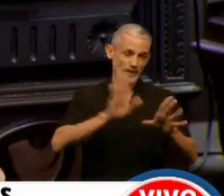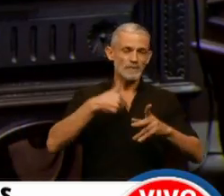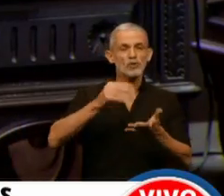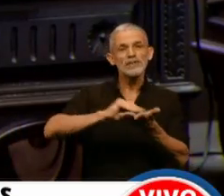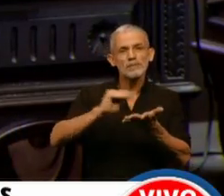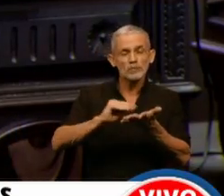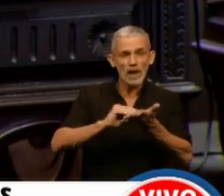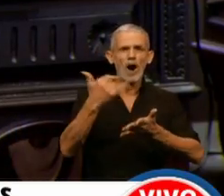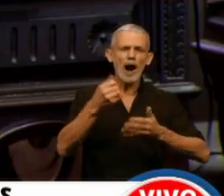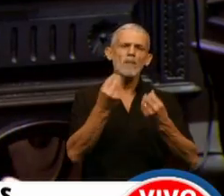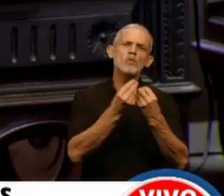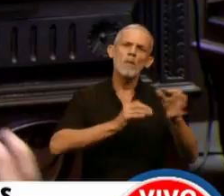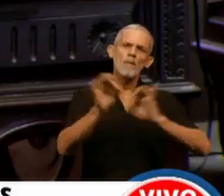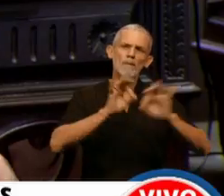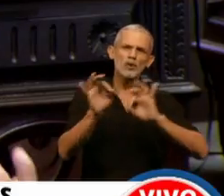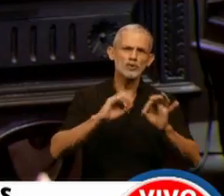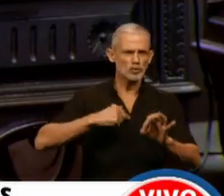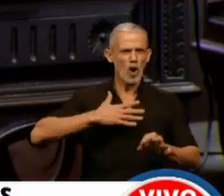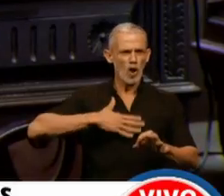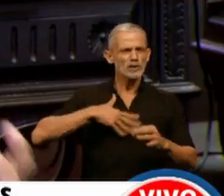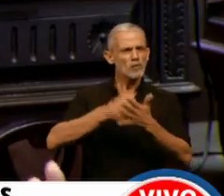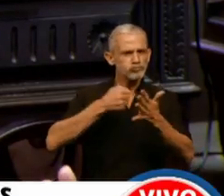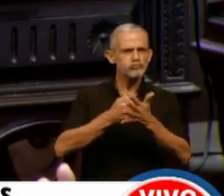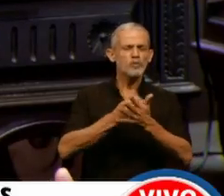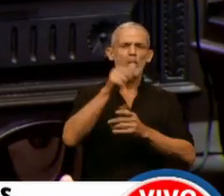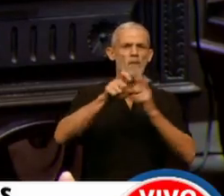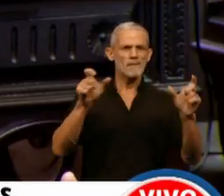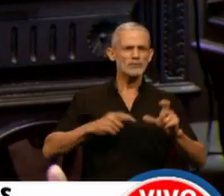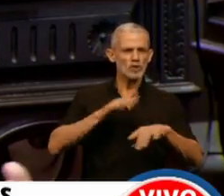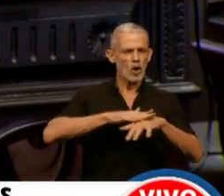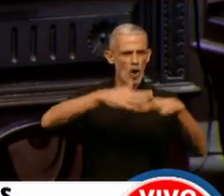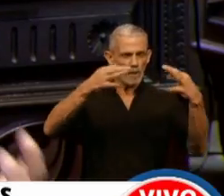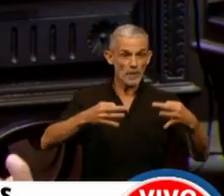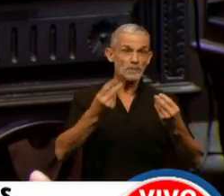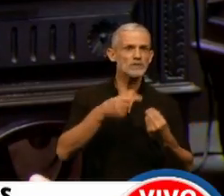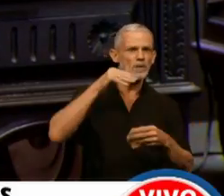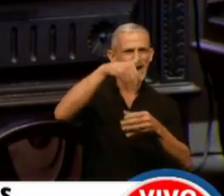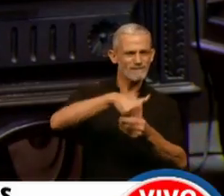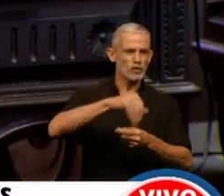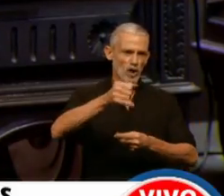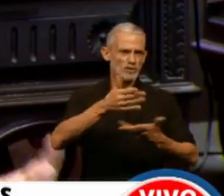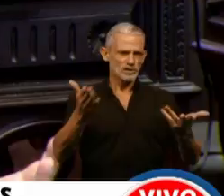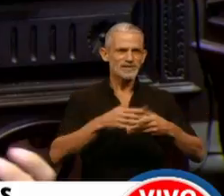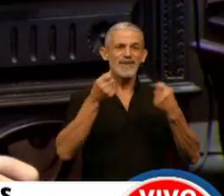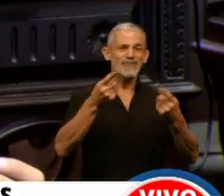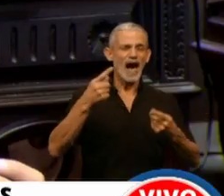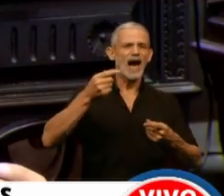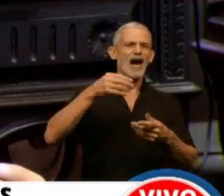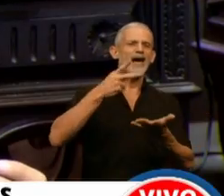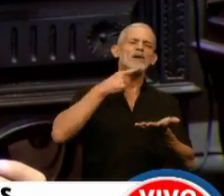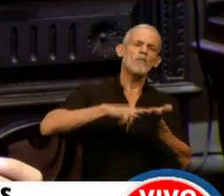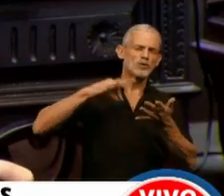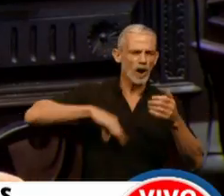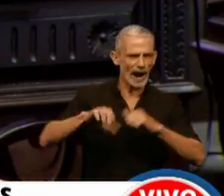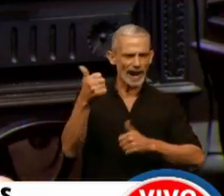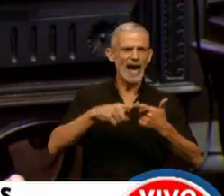diputado hay muchos proyectos que celebro como militantes como ciudadano comprometido haber votado devolverle las ganancias a los que pagan